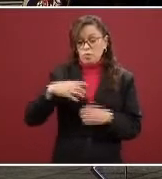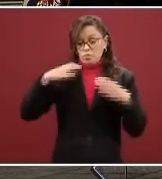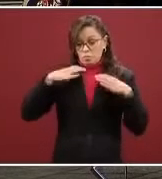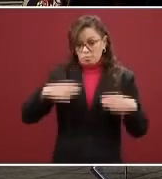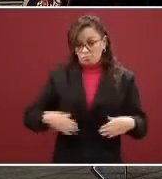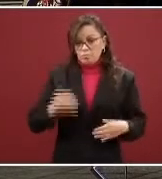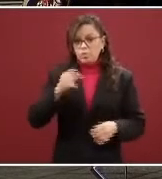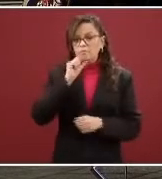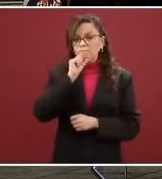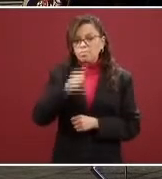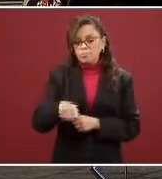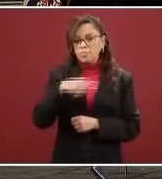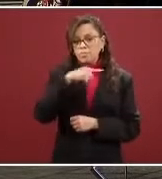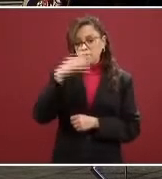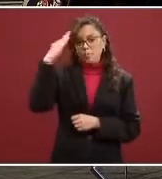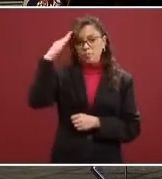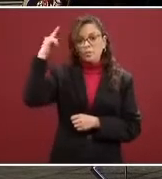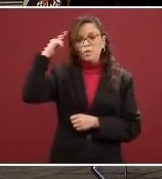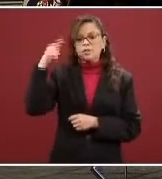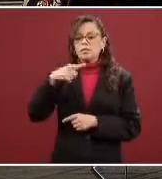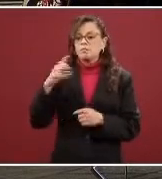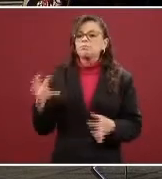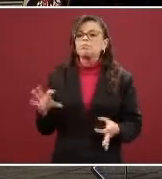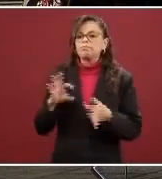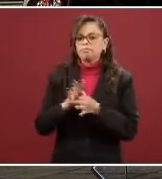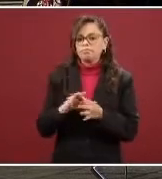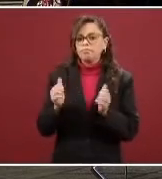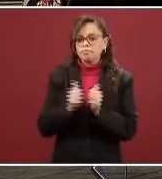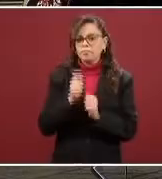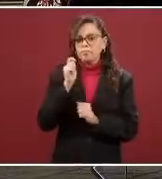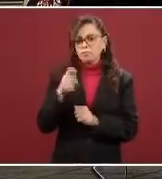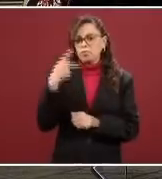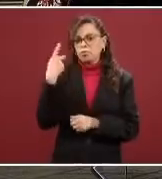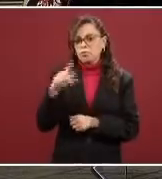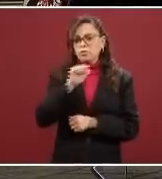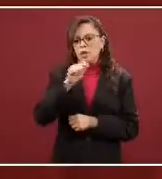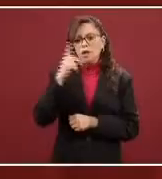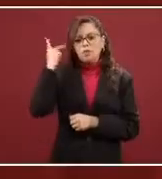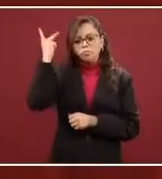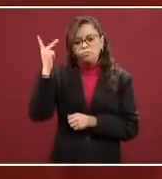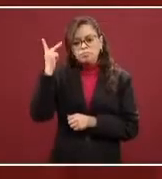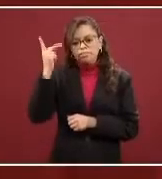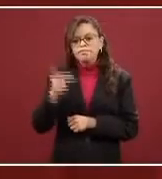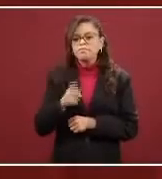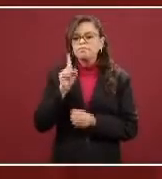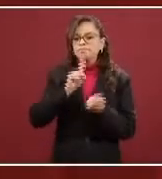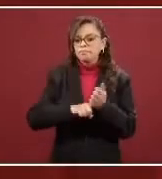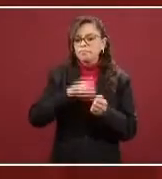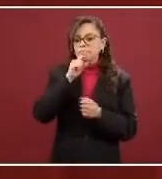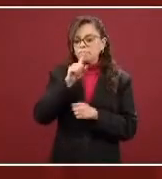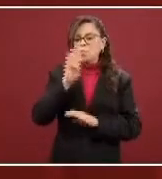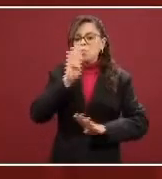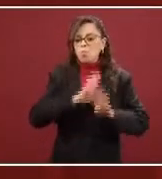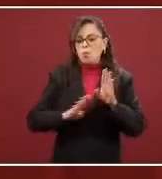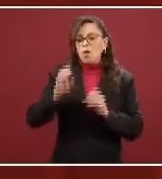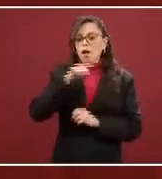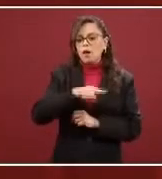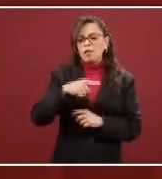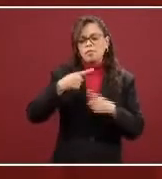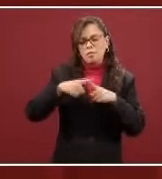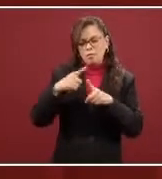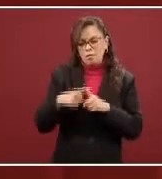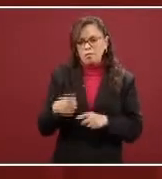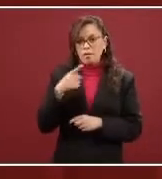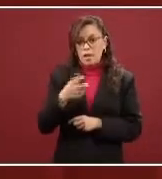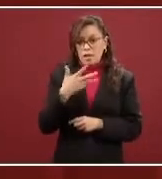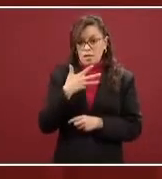el resultado de una interrelación de factores tanto biológicos como psicológicos como sociales. Y que cuando hay una variación en estos factores se